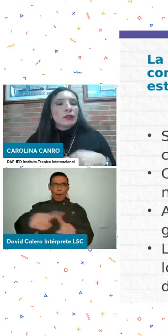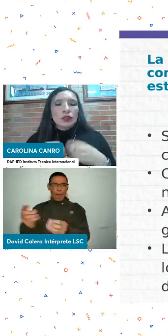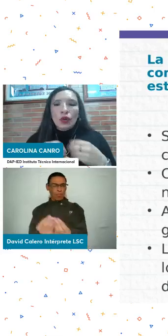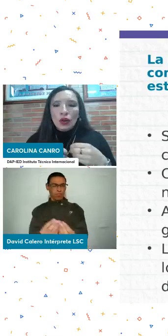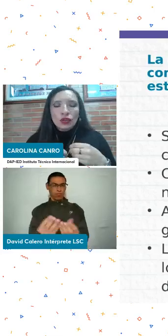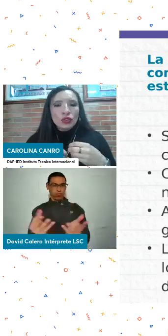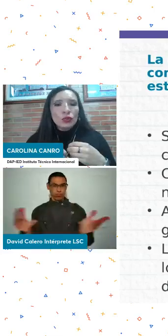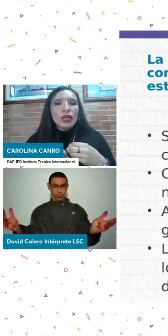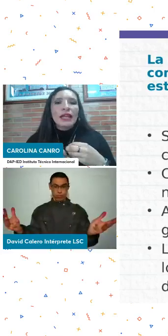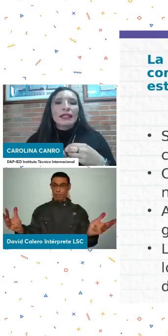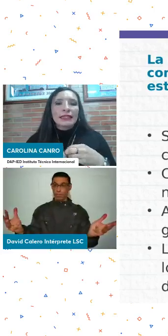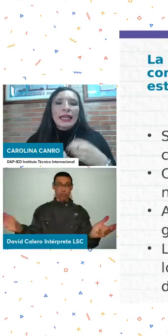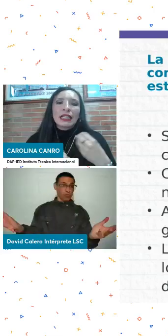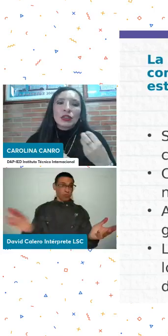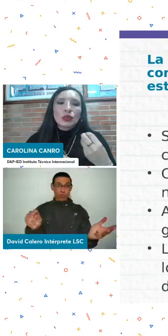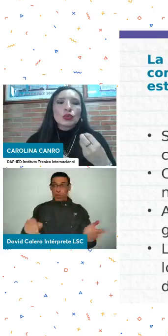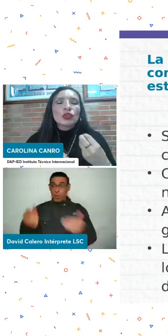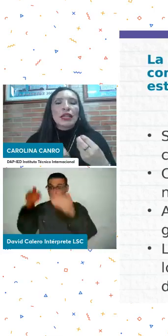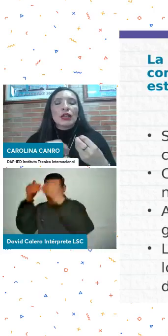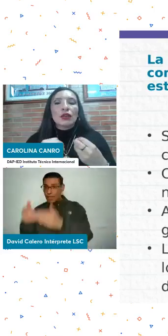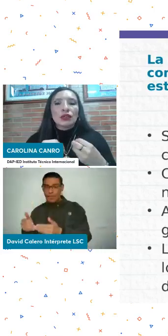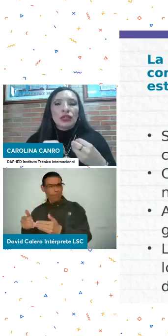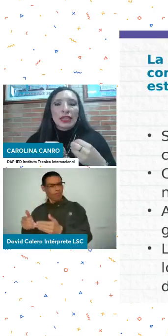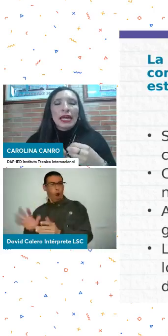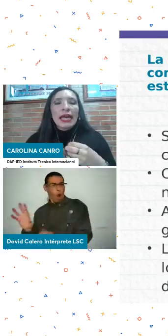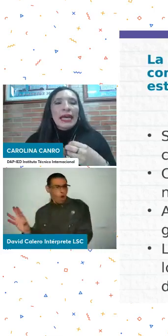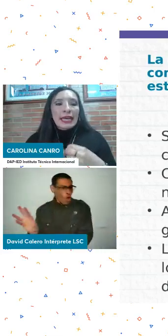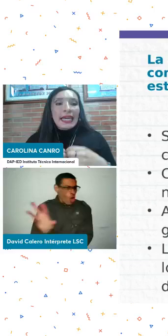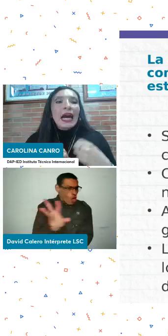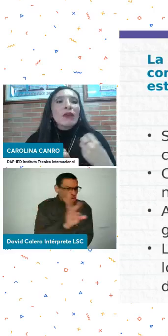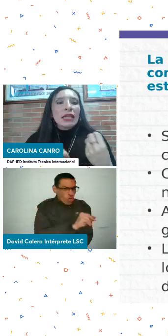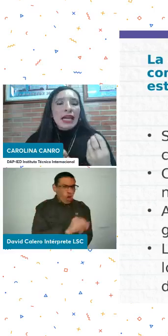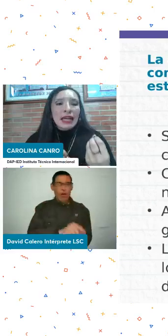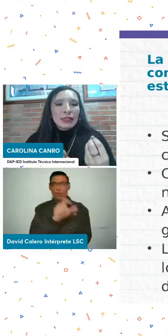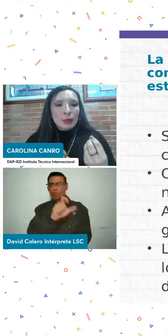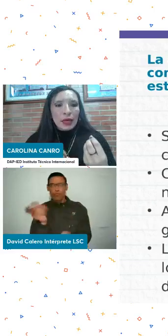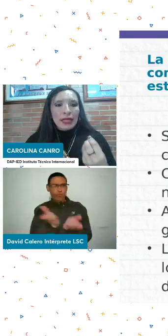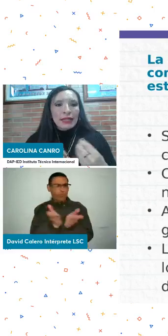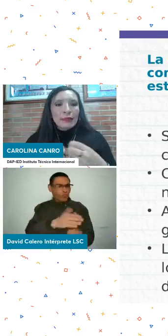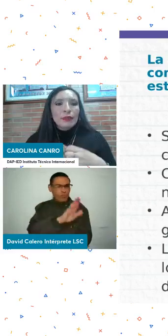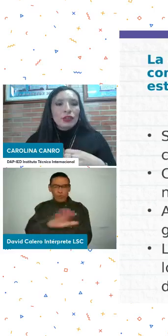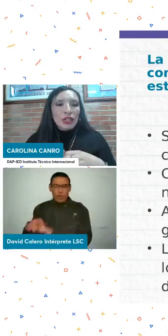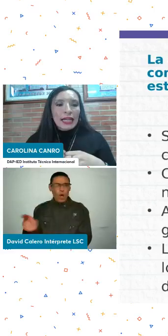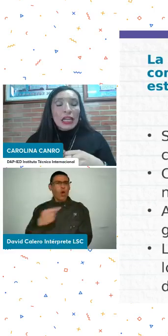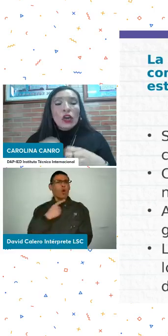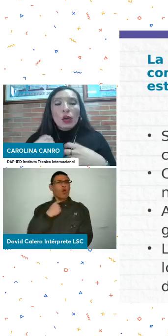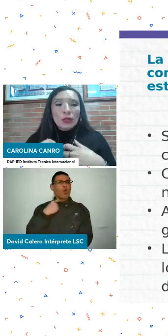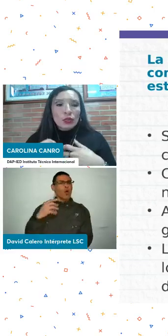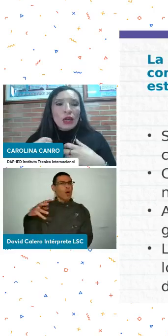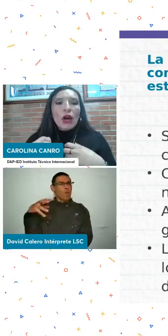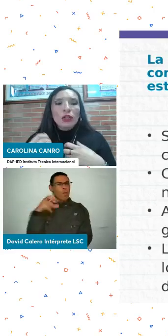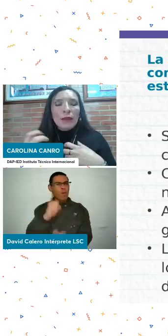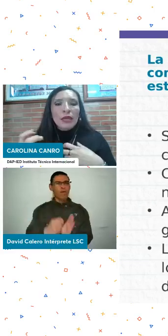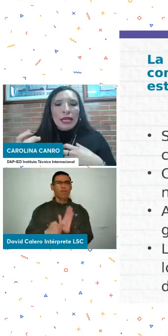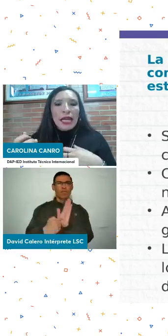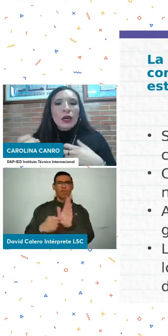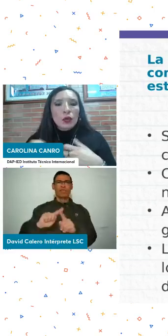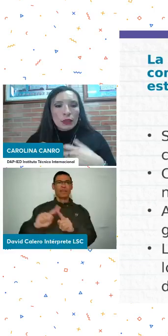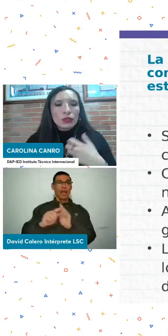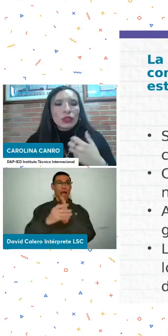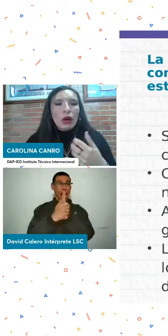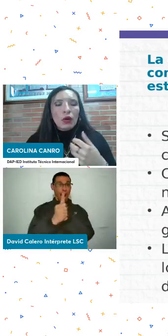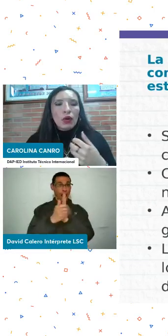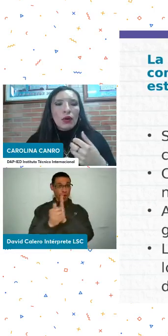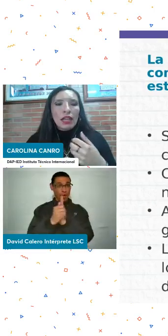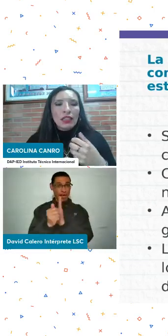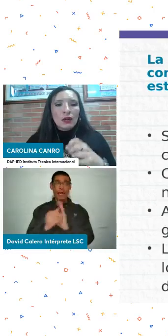a todos los estudiantes que les gusta reconocer qué habilidades pueden mostrar y cómo es su trabajo también en grupo y